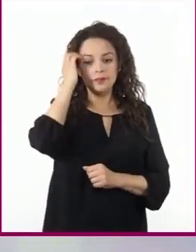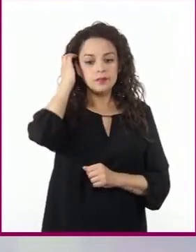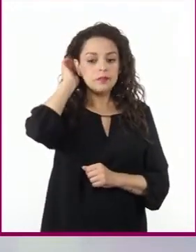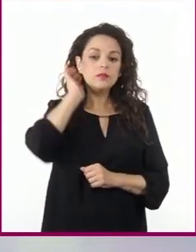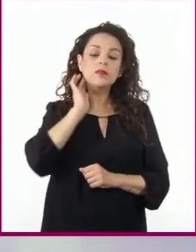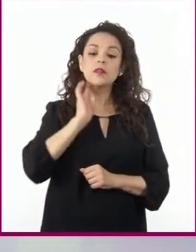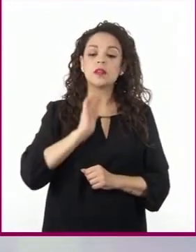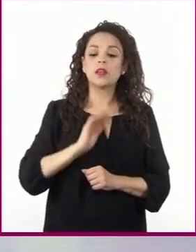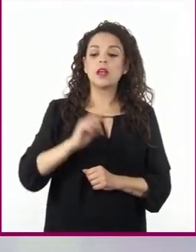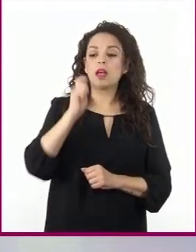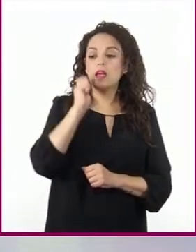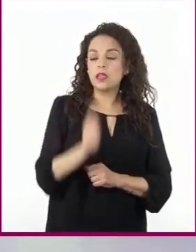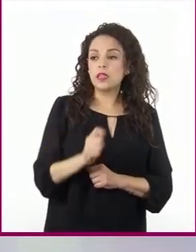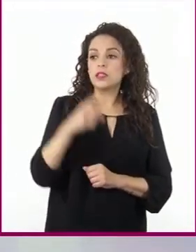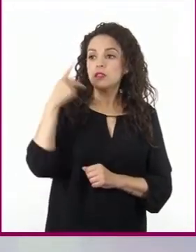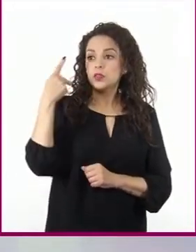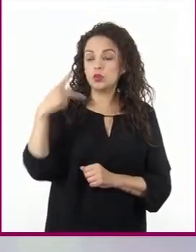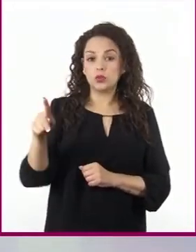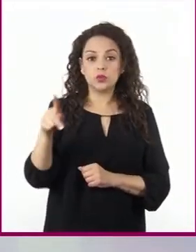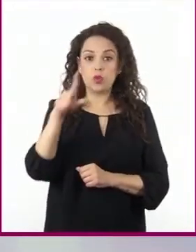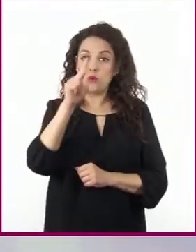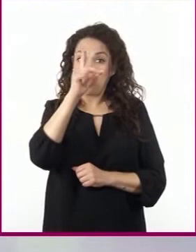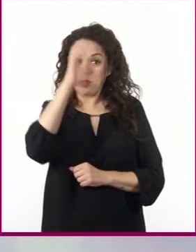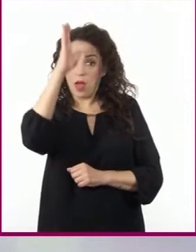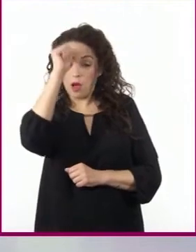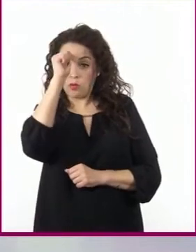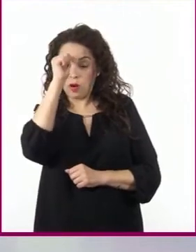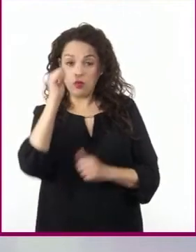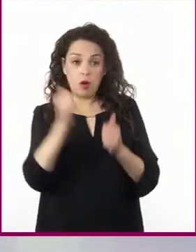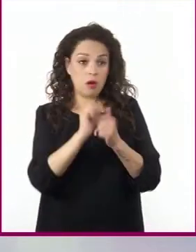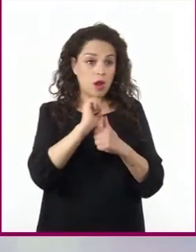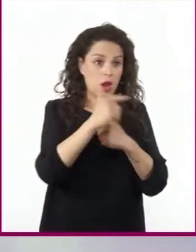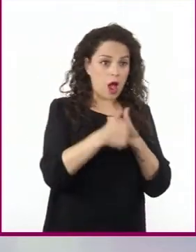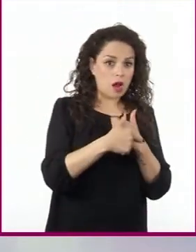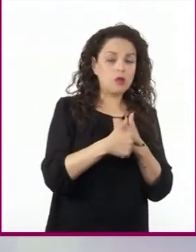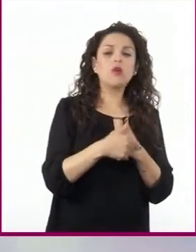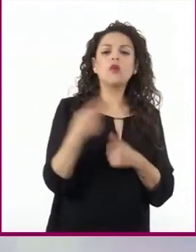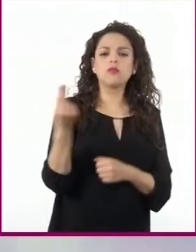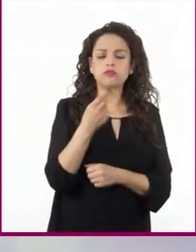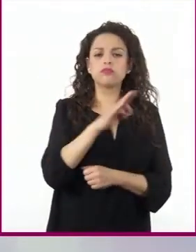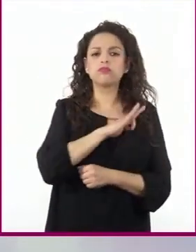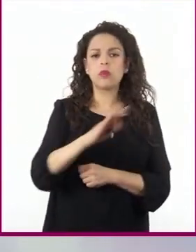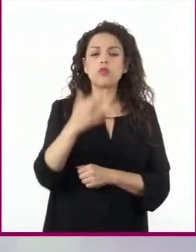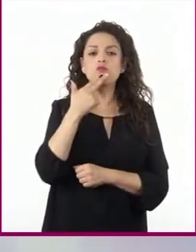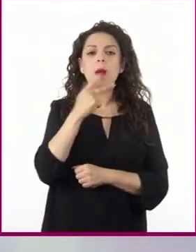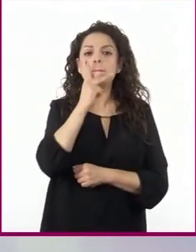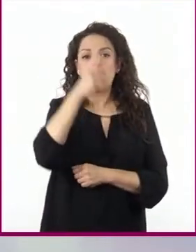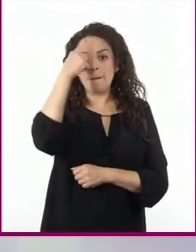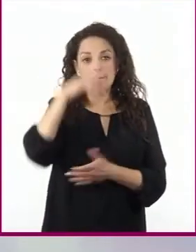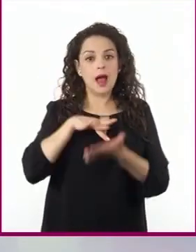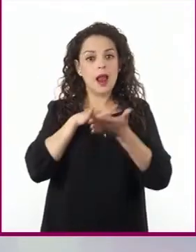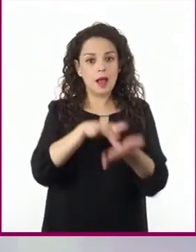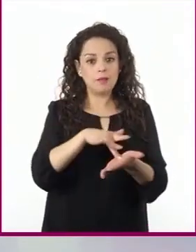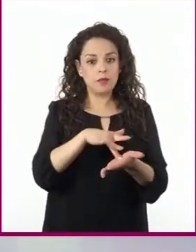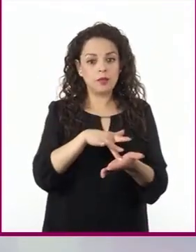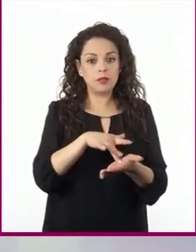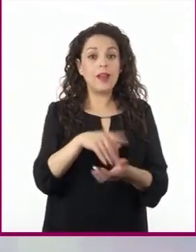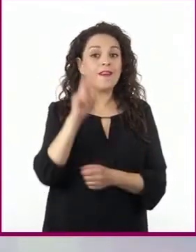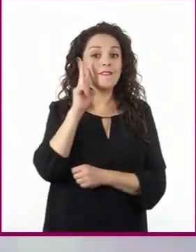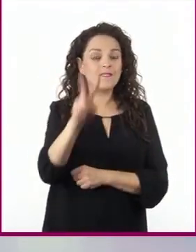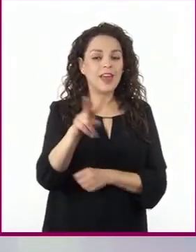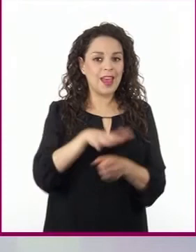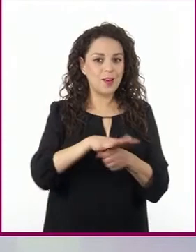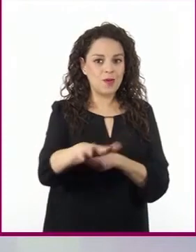juicios en los que reflejen estar en desacuerdo en algo, hay palabras que sirven de apoyo para lograrlo. Veamos